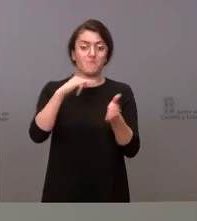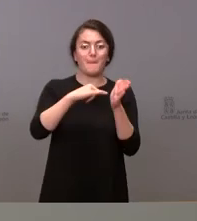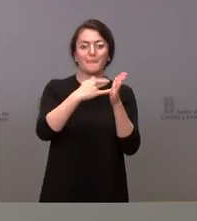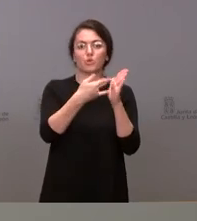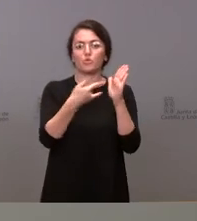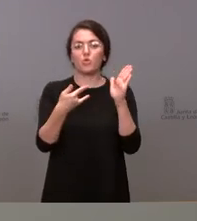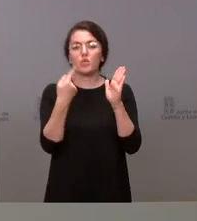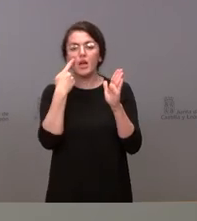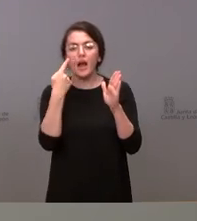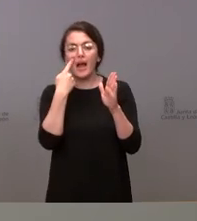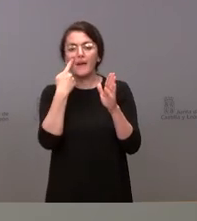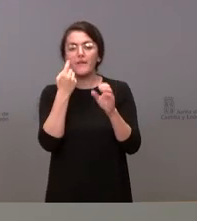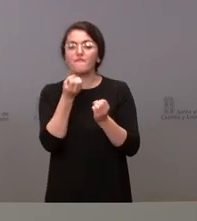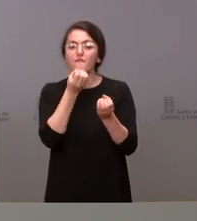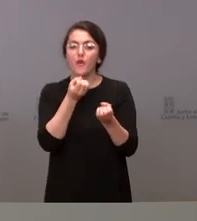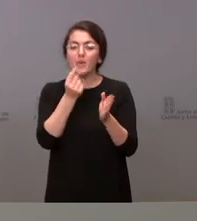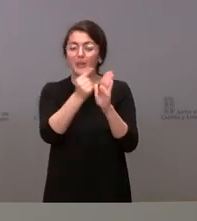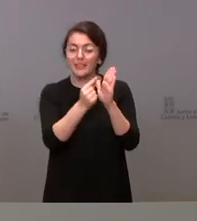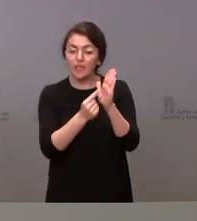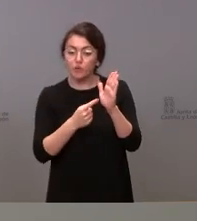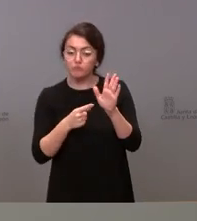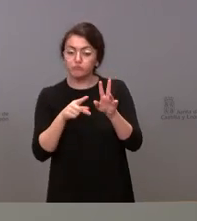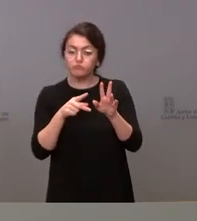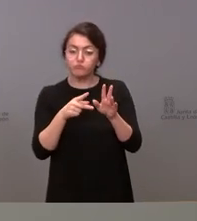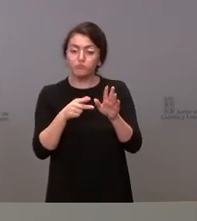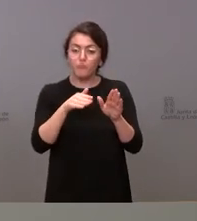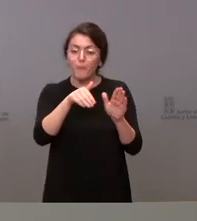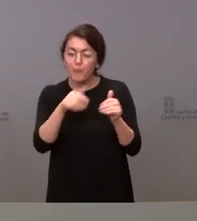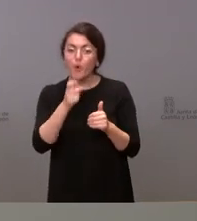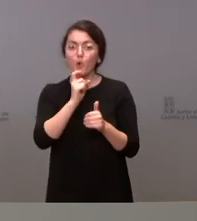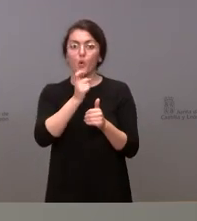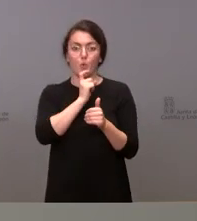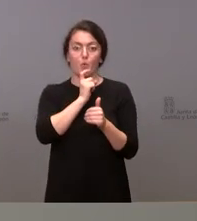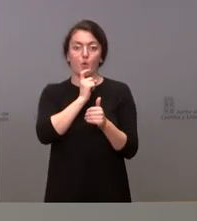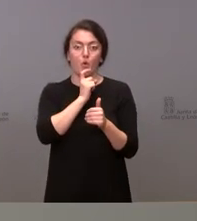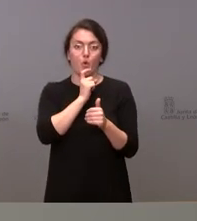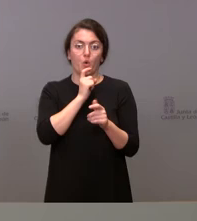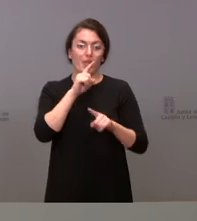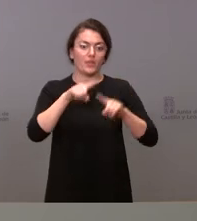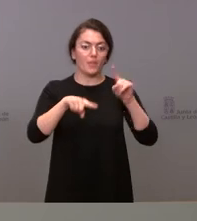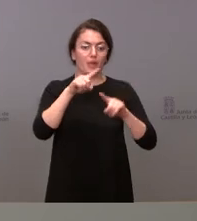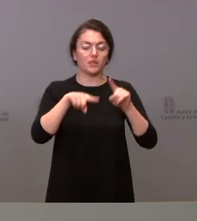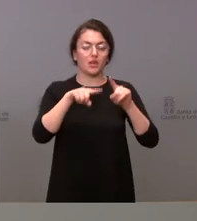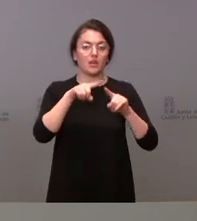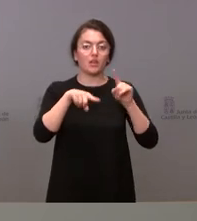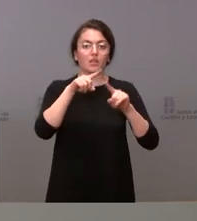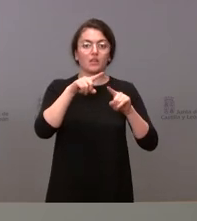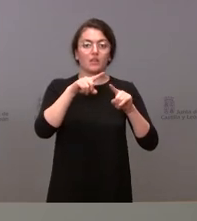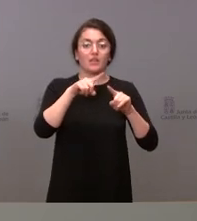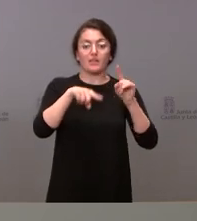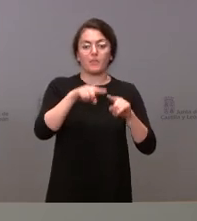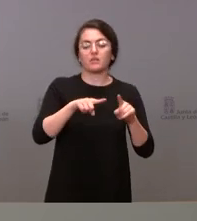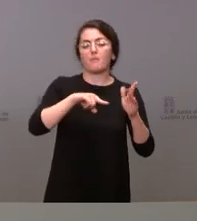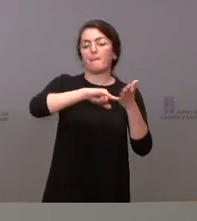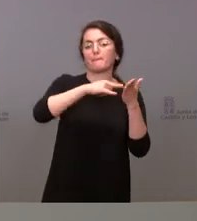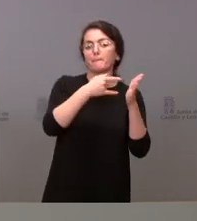deducir los datos, en algunos casos de distintas fuentes de datos o aplicando, obviamente, metodologías